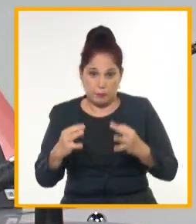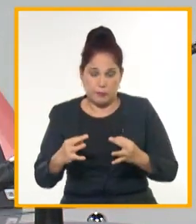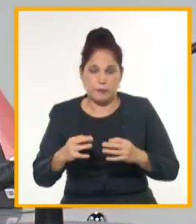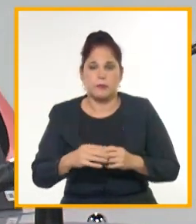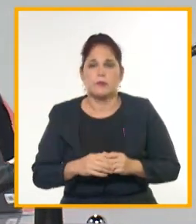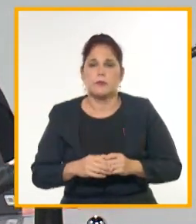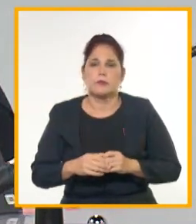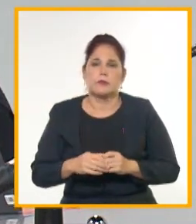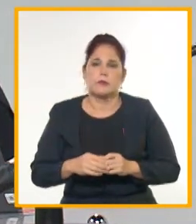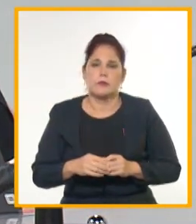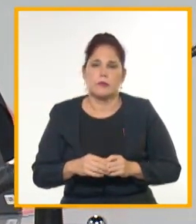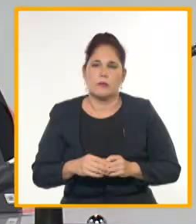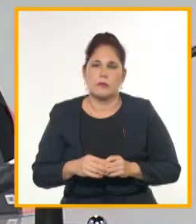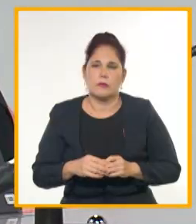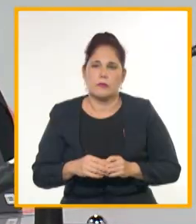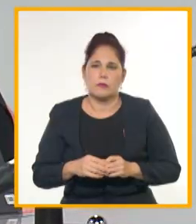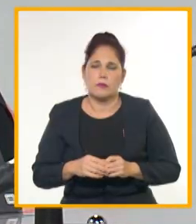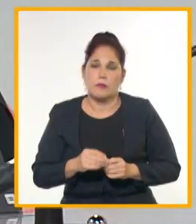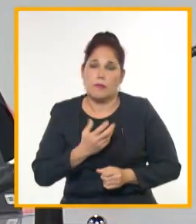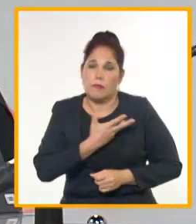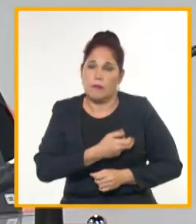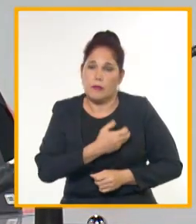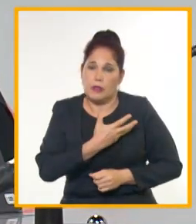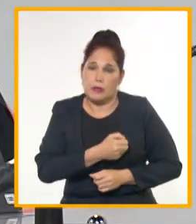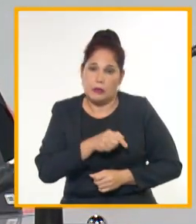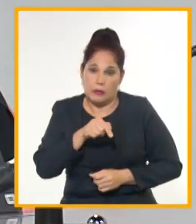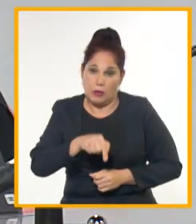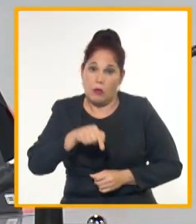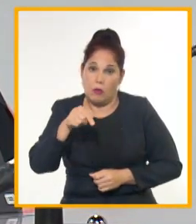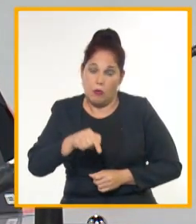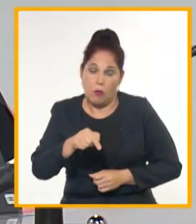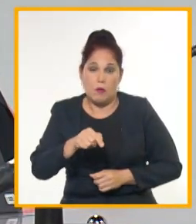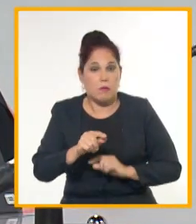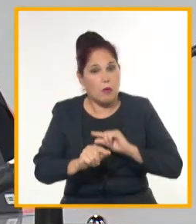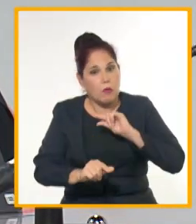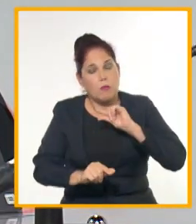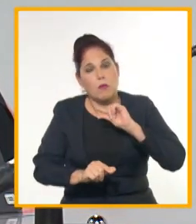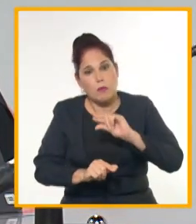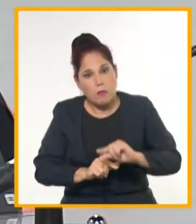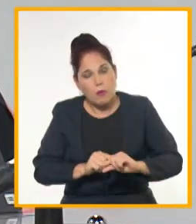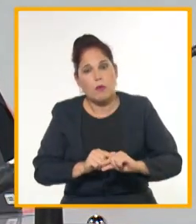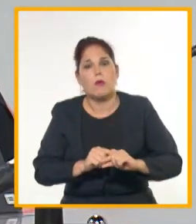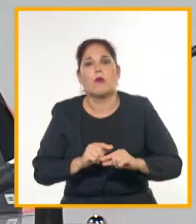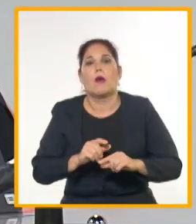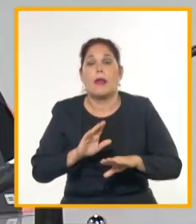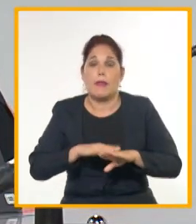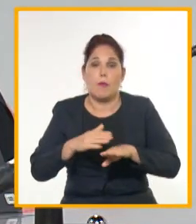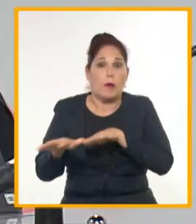con las tristes imágenes de la recuperación de Myanmar después